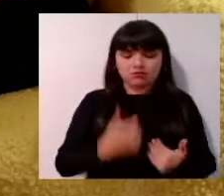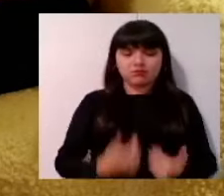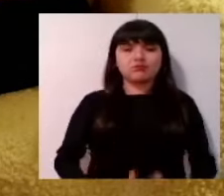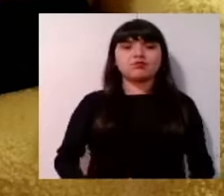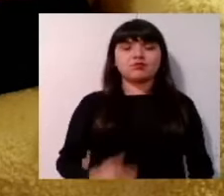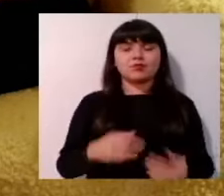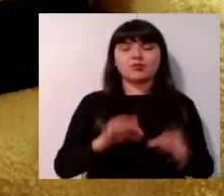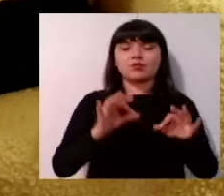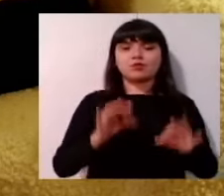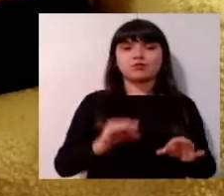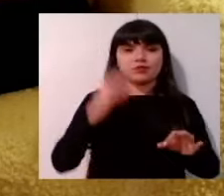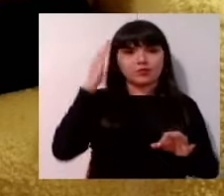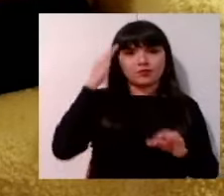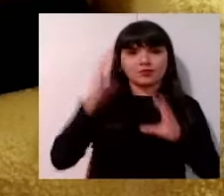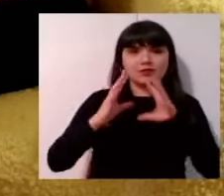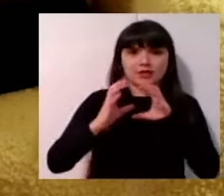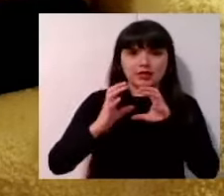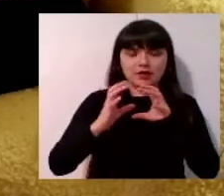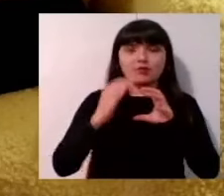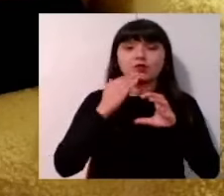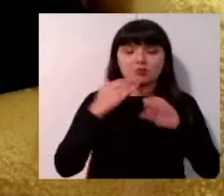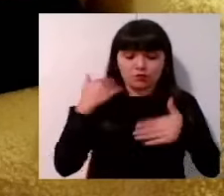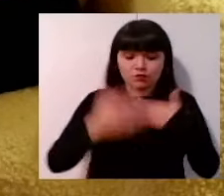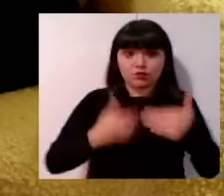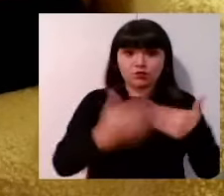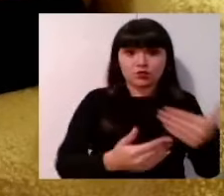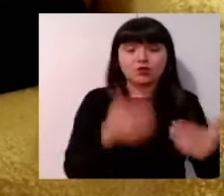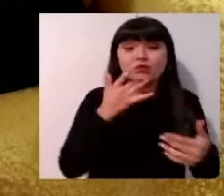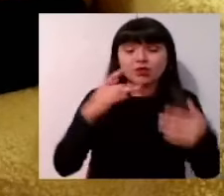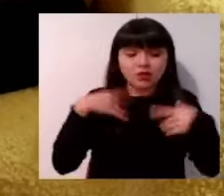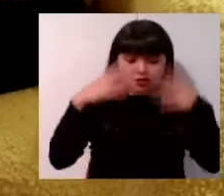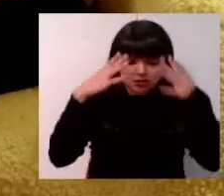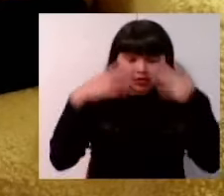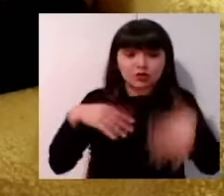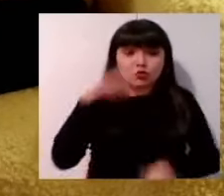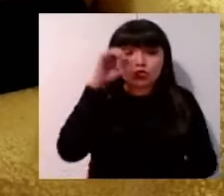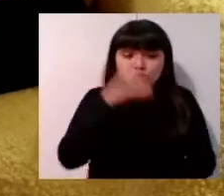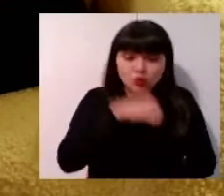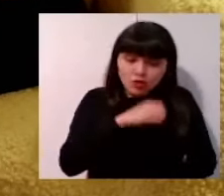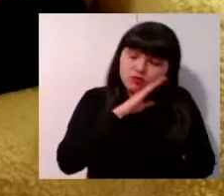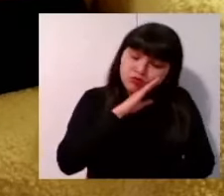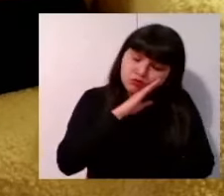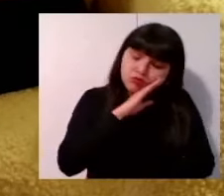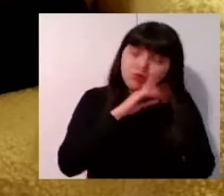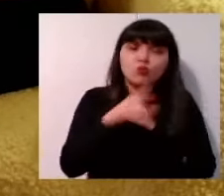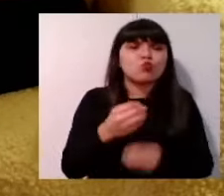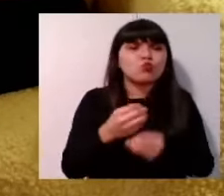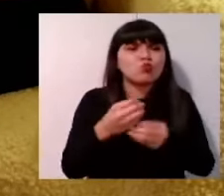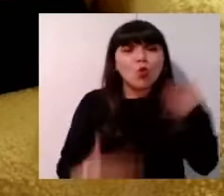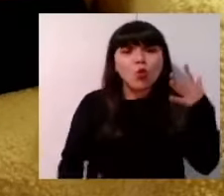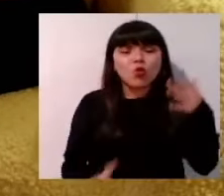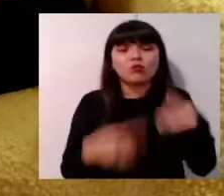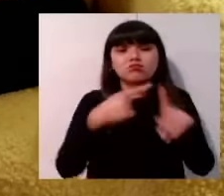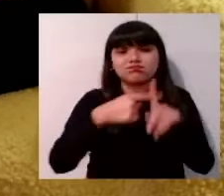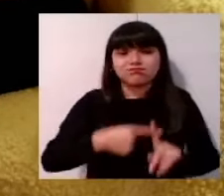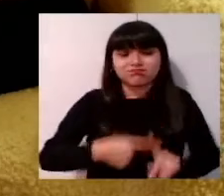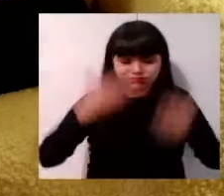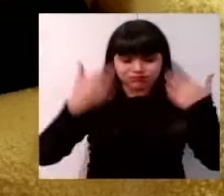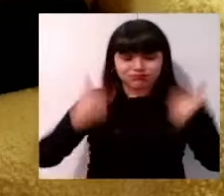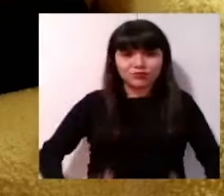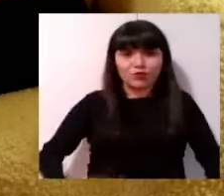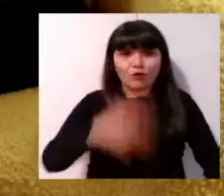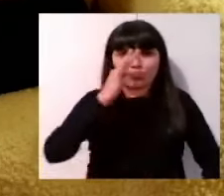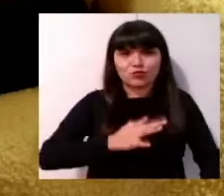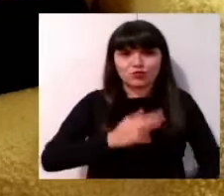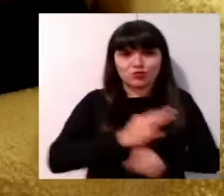todas las funciones del cuerpo. El sueño tiene muchas funciones, no solamente el tema del descanso cerebral. En los